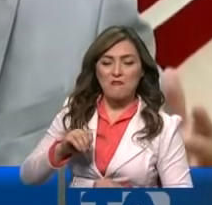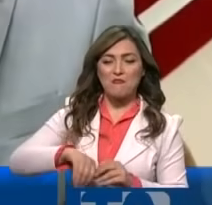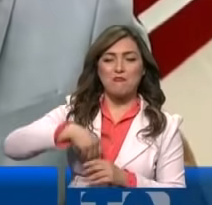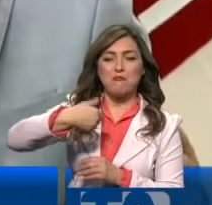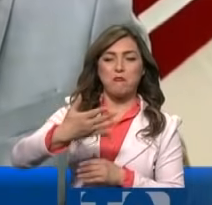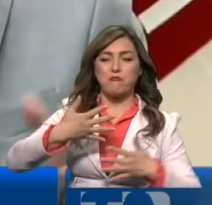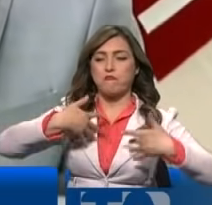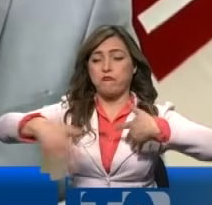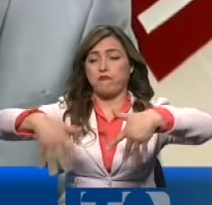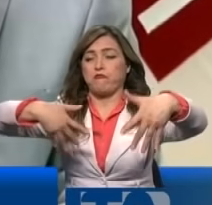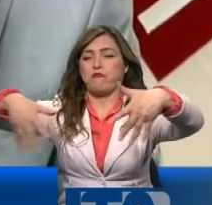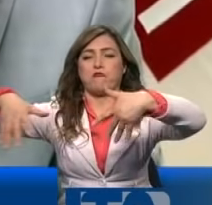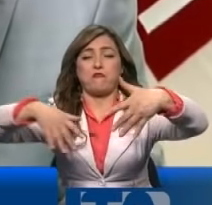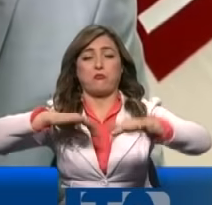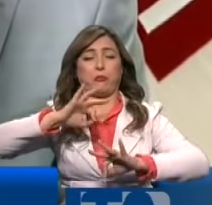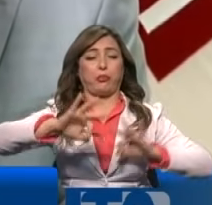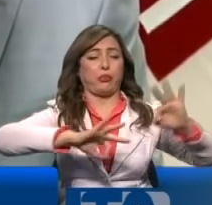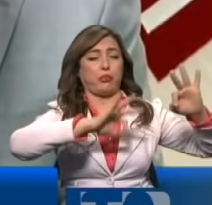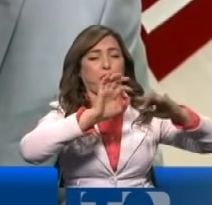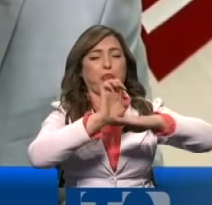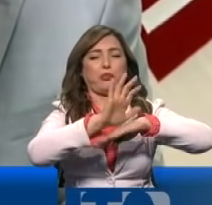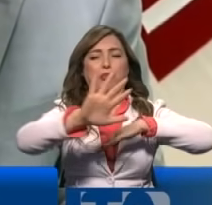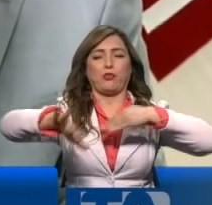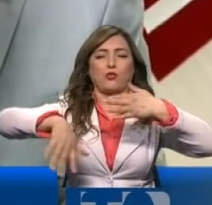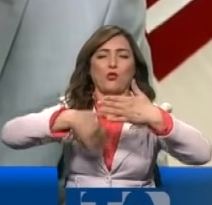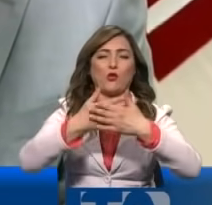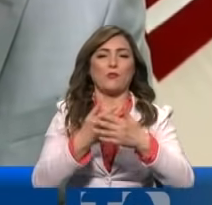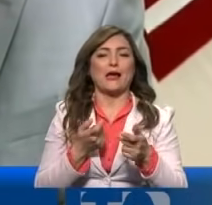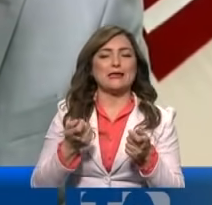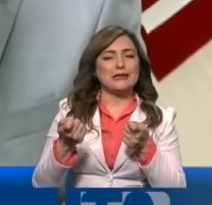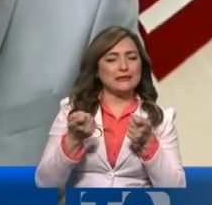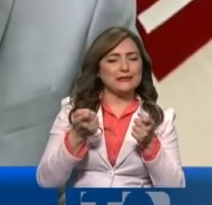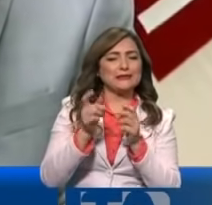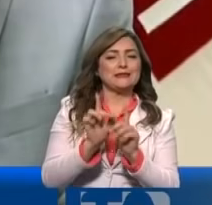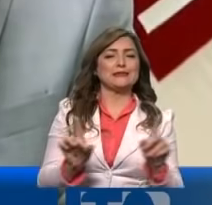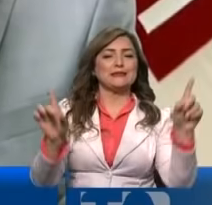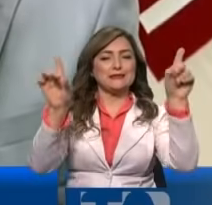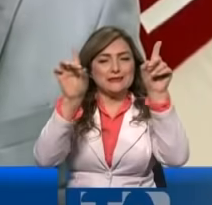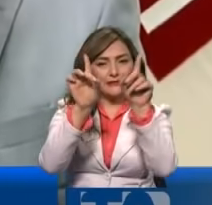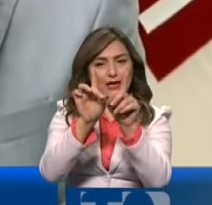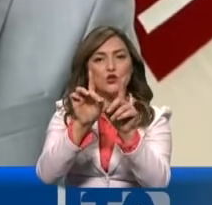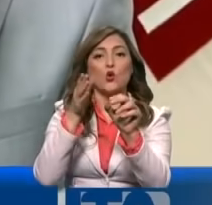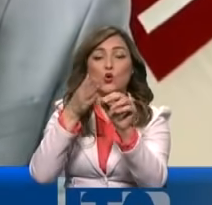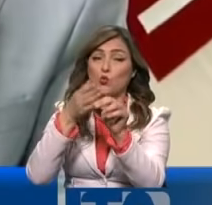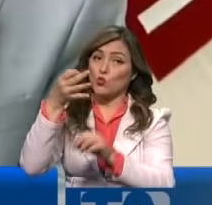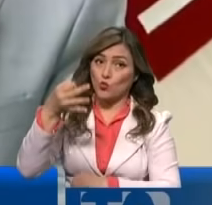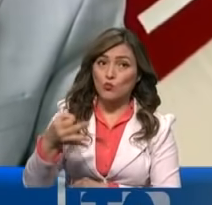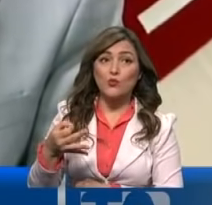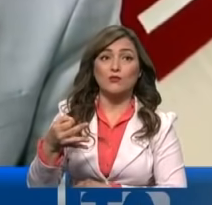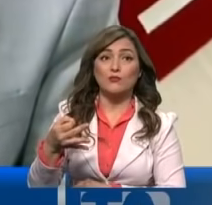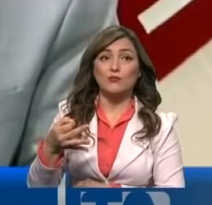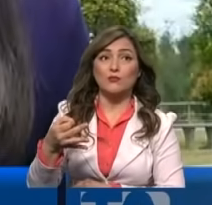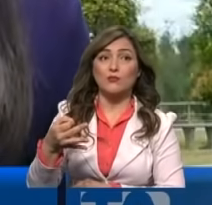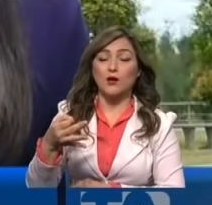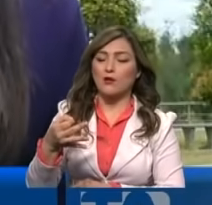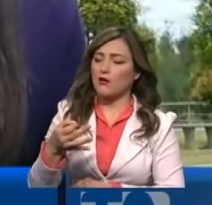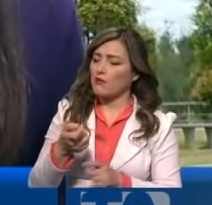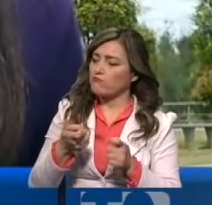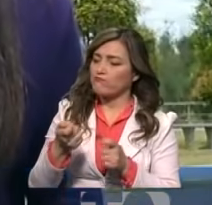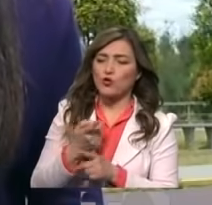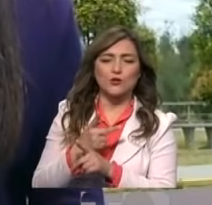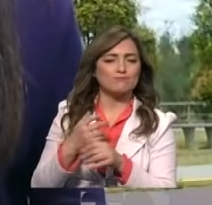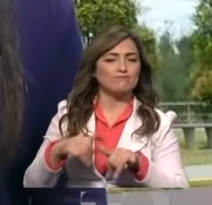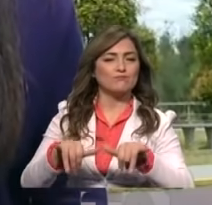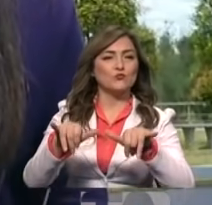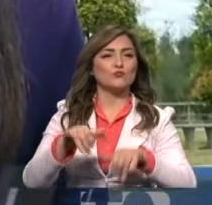otras provincias. Por lo tanto, la medida de contención, de acuerdo a los datos, ha cumplido el objetivo. No podemos bajar la guardia. Por otro